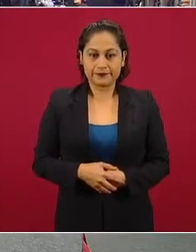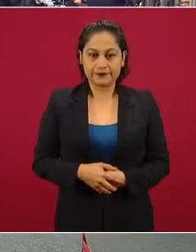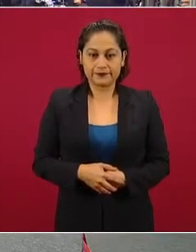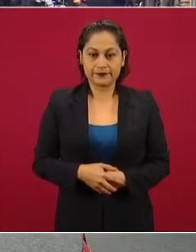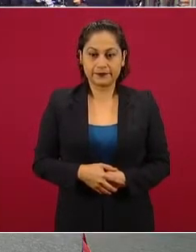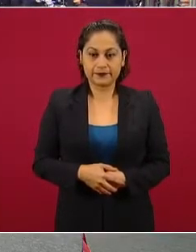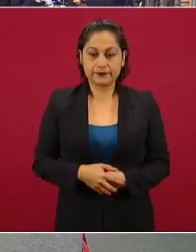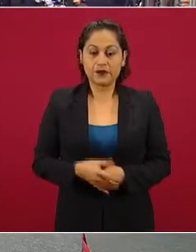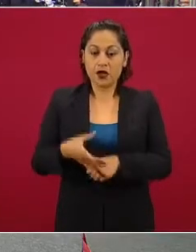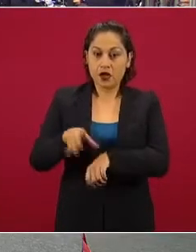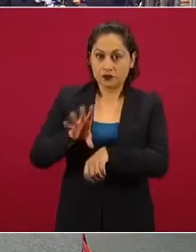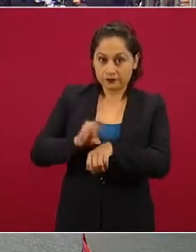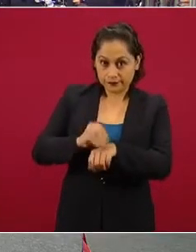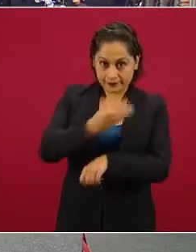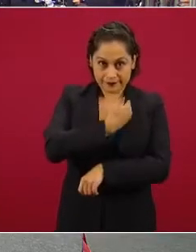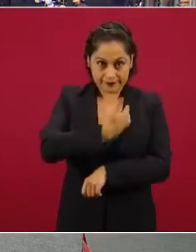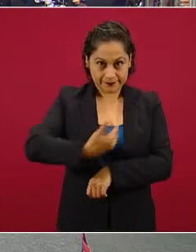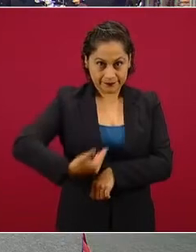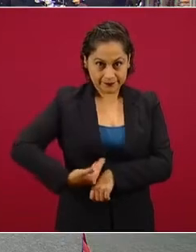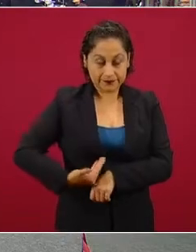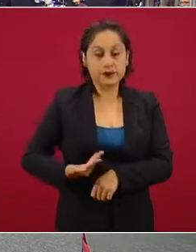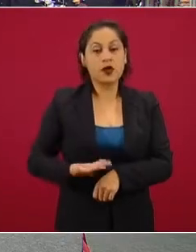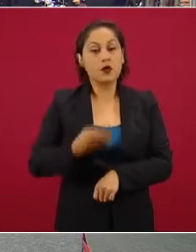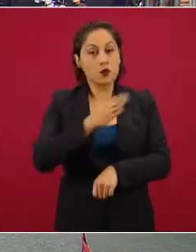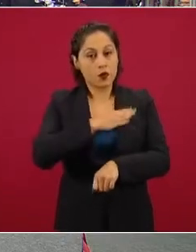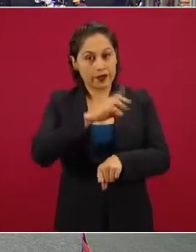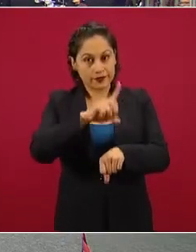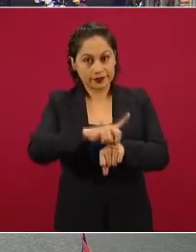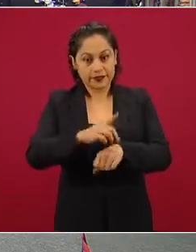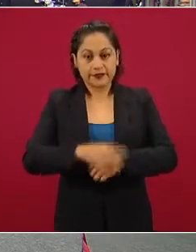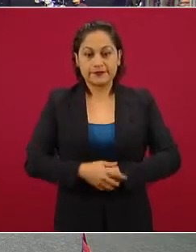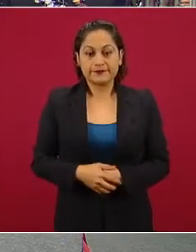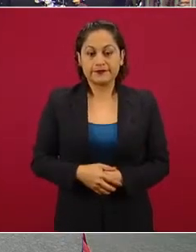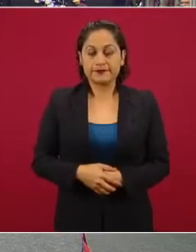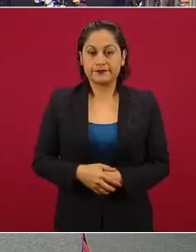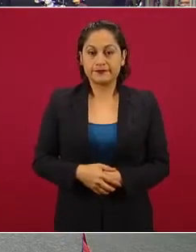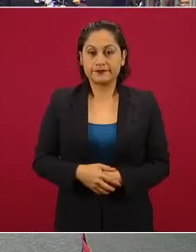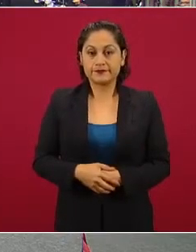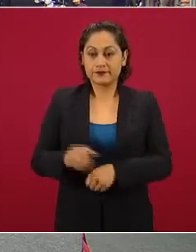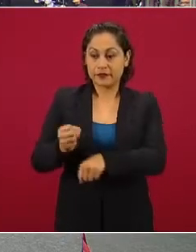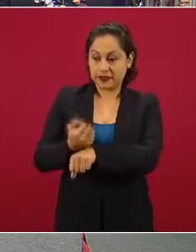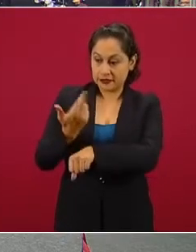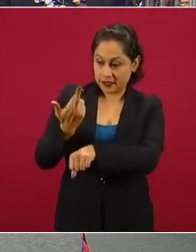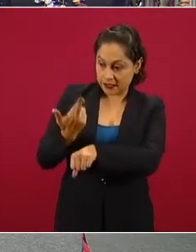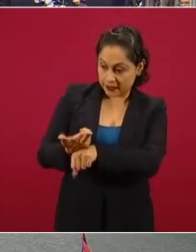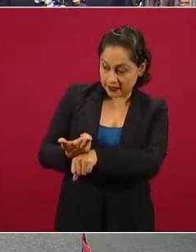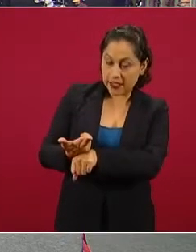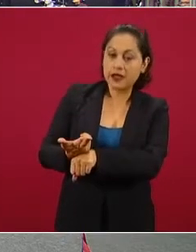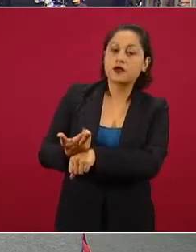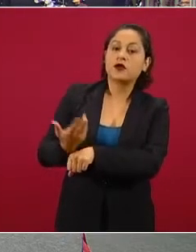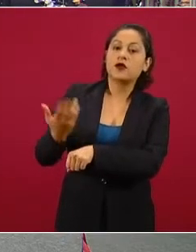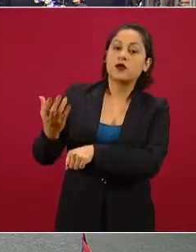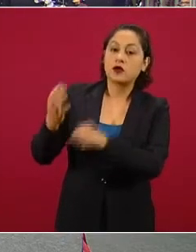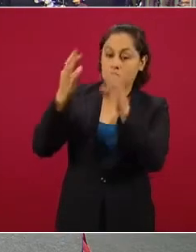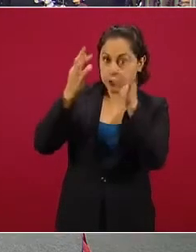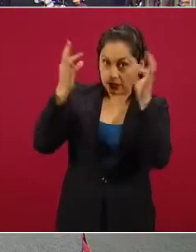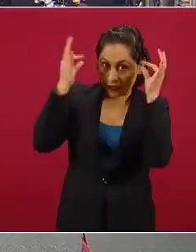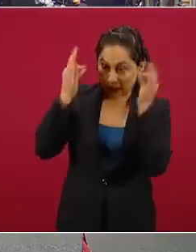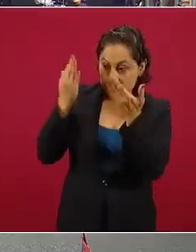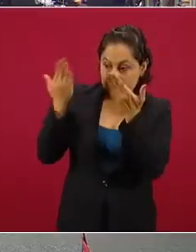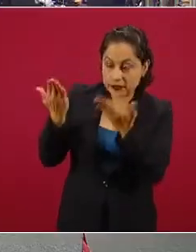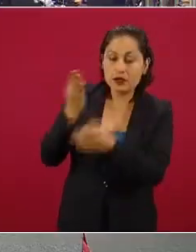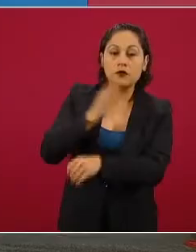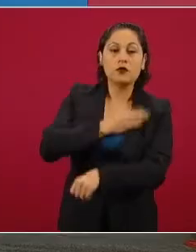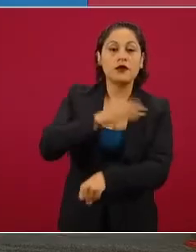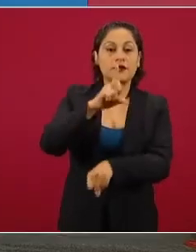Su permiso, presidente. Presidente, muy buenos días. Secretario, canciller, muy buenos días tengan